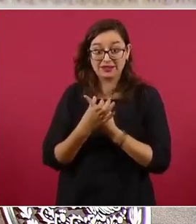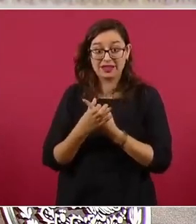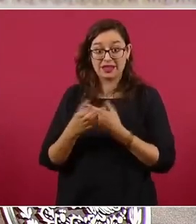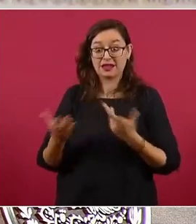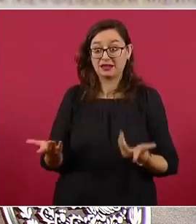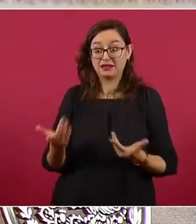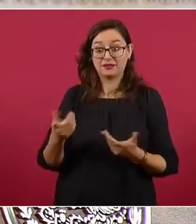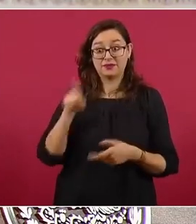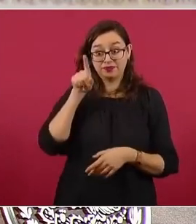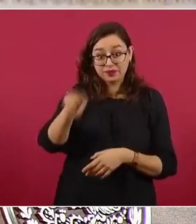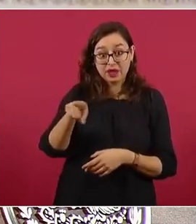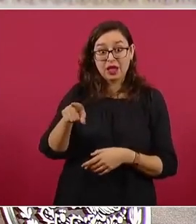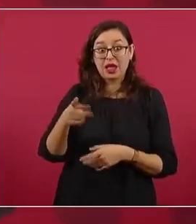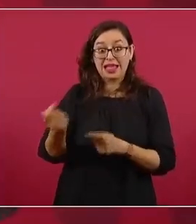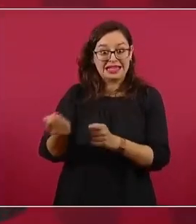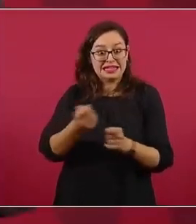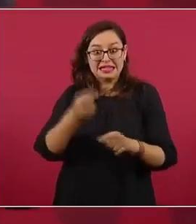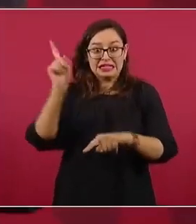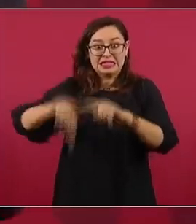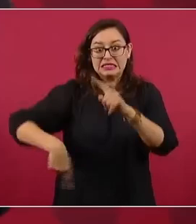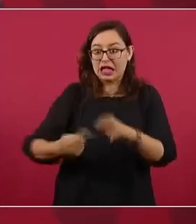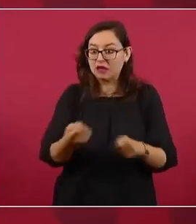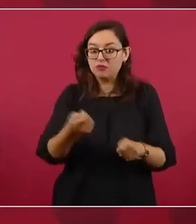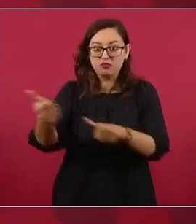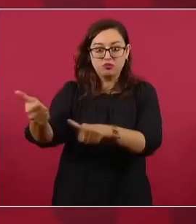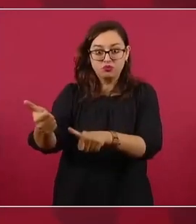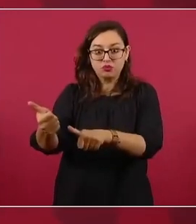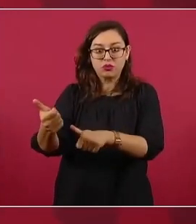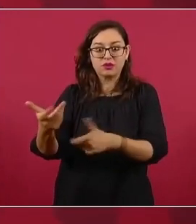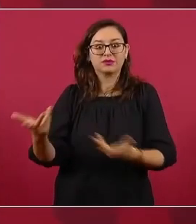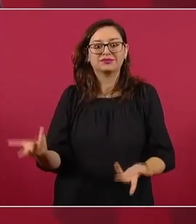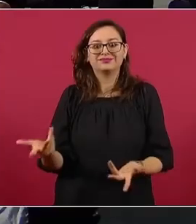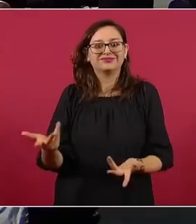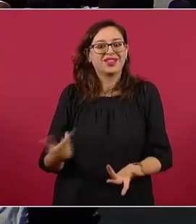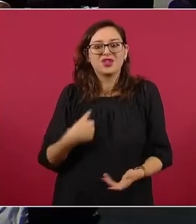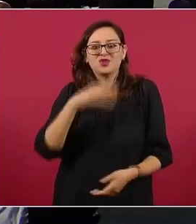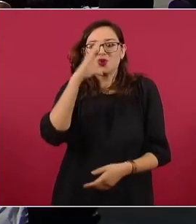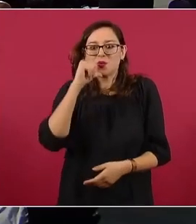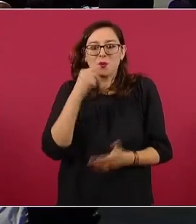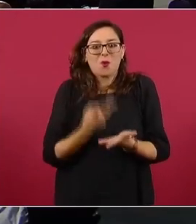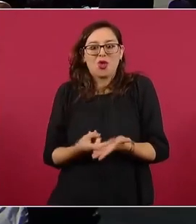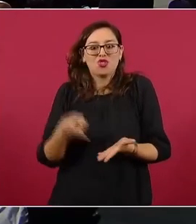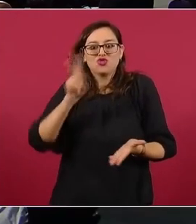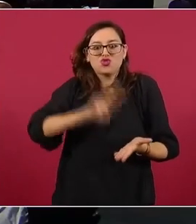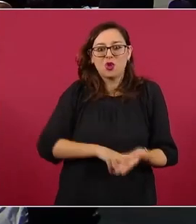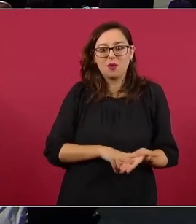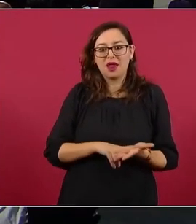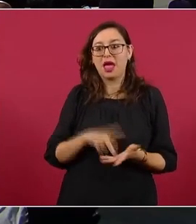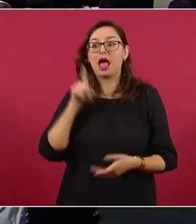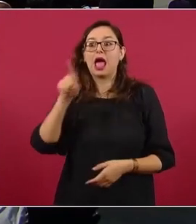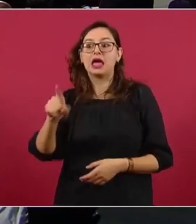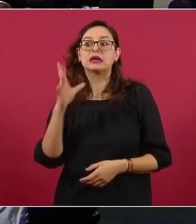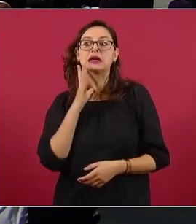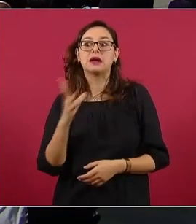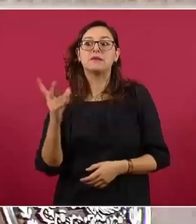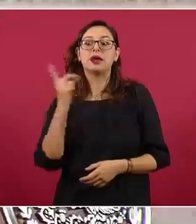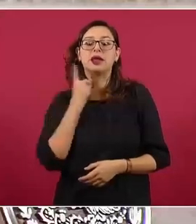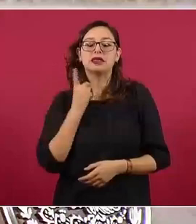el desafuero. Entonces, no puede estar en el Congreso desaforando y luego en la UIF